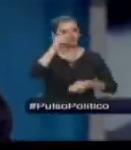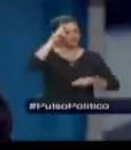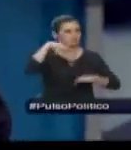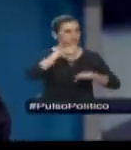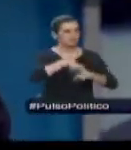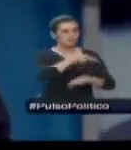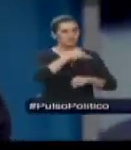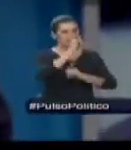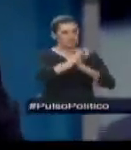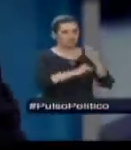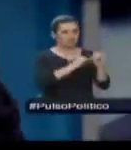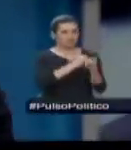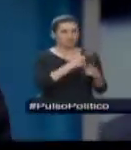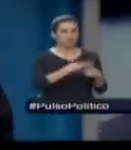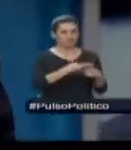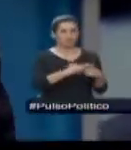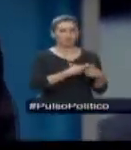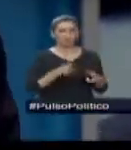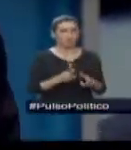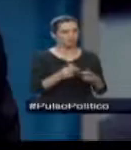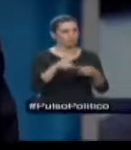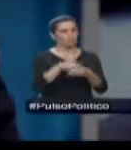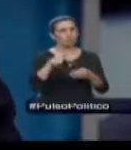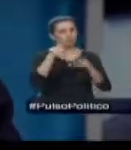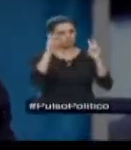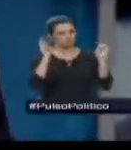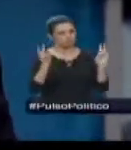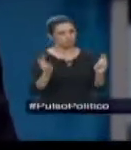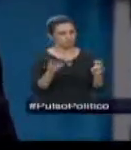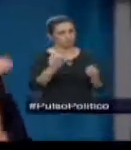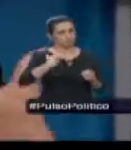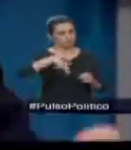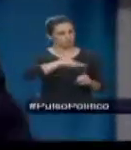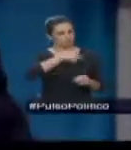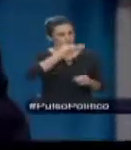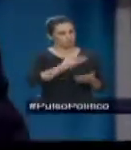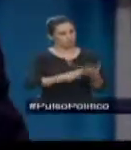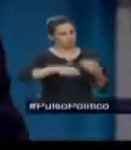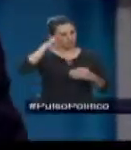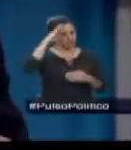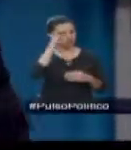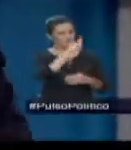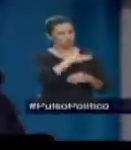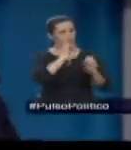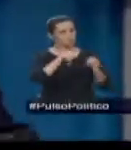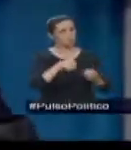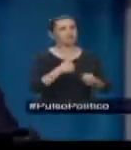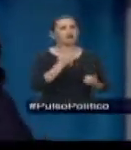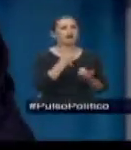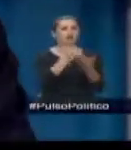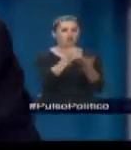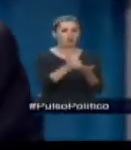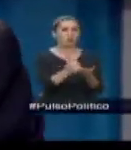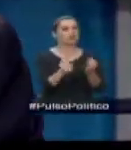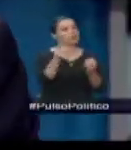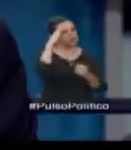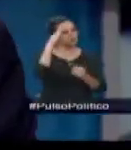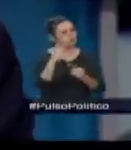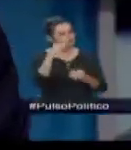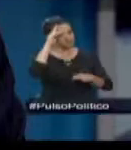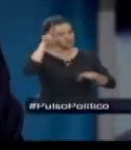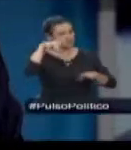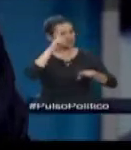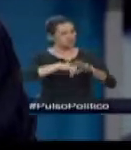extranjera de esta manera que lo mismo ocurre lo otro estamos convencidos de que las fuerzas armadas pueden ayudar o ayudar con la policía nacional